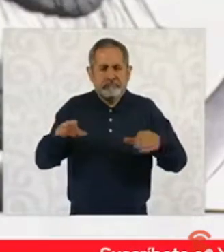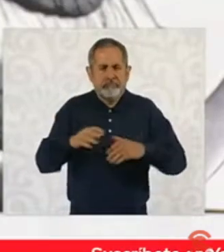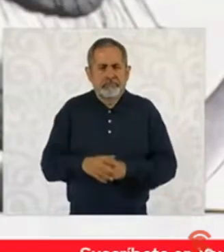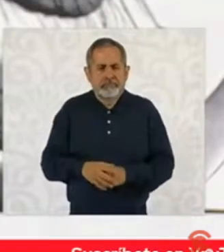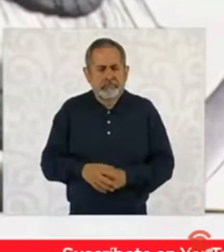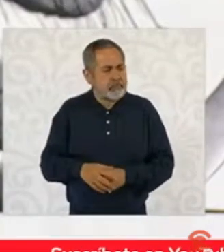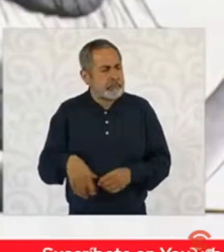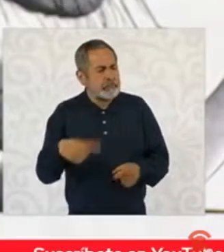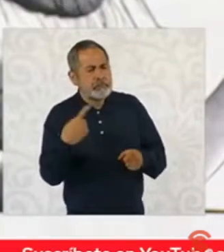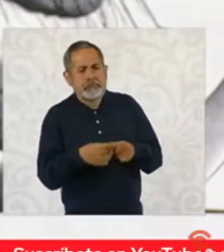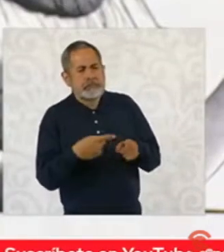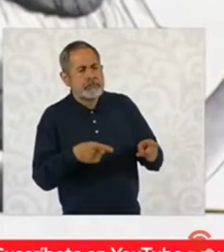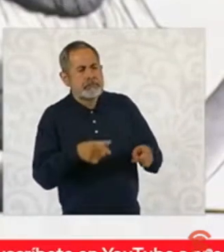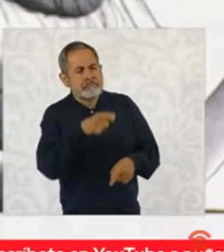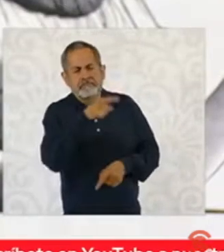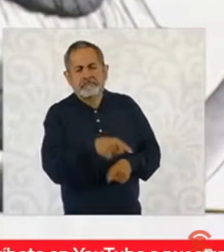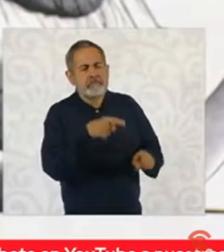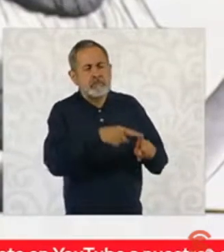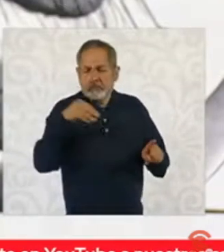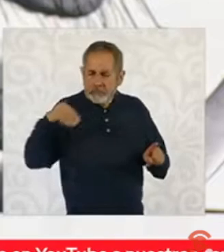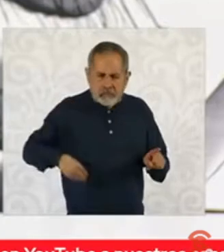¿Quién fue el responsable